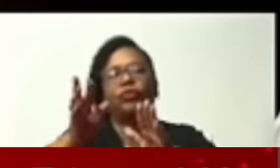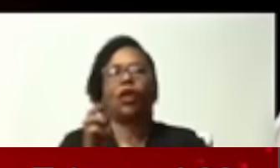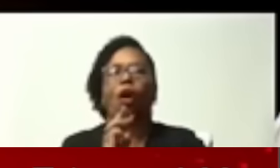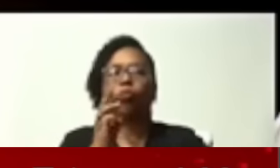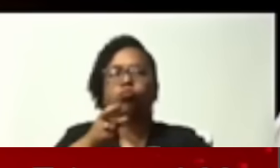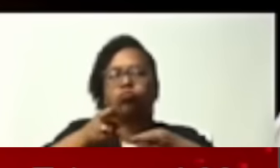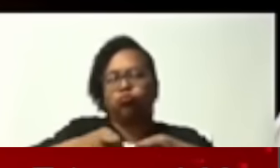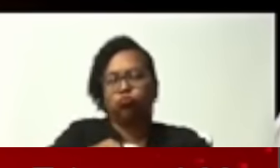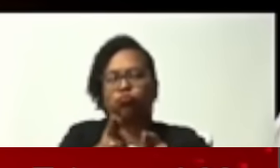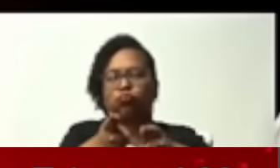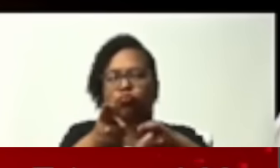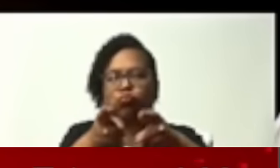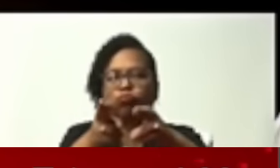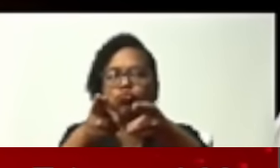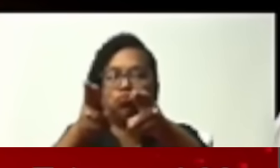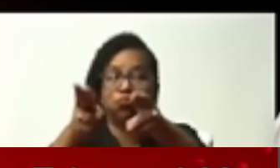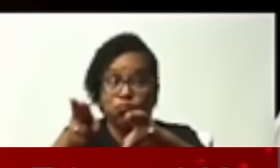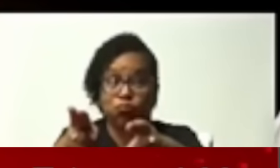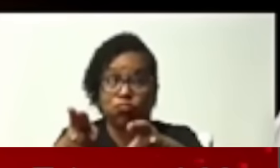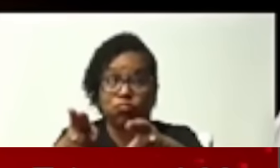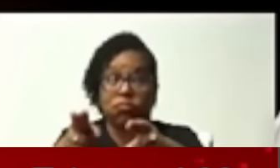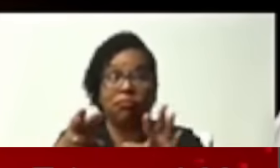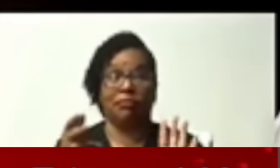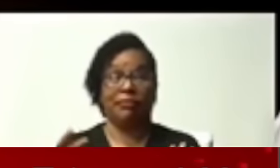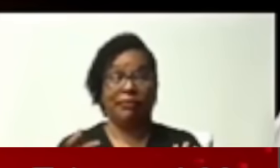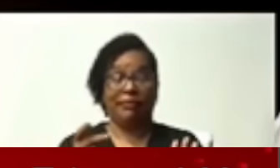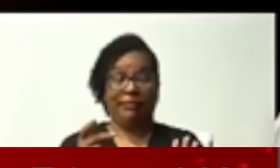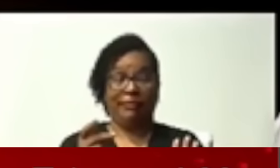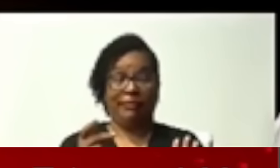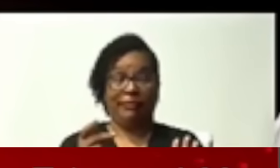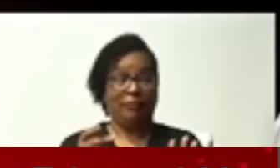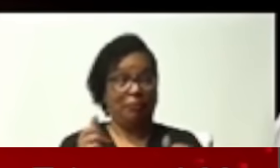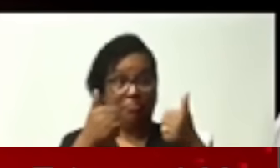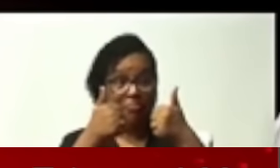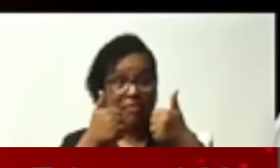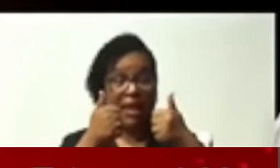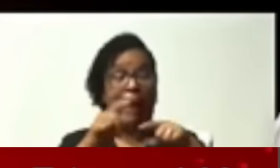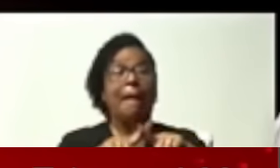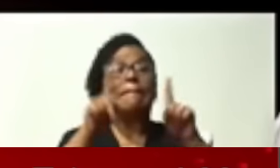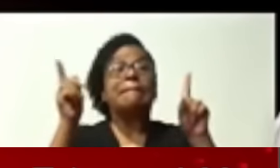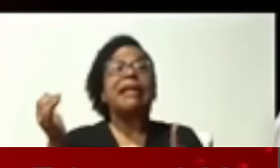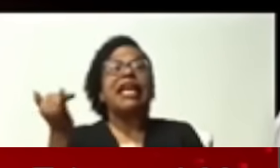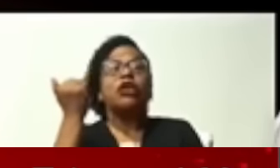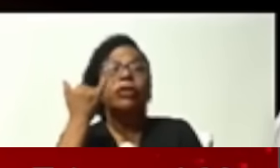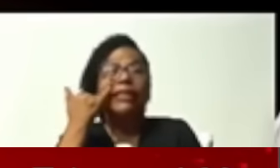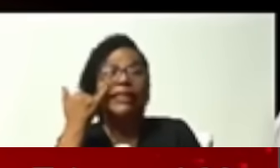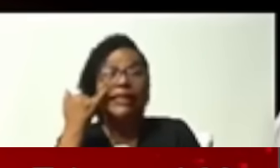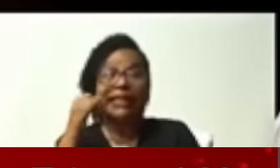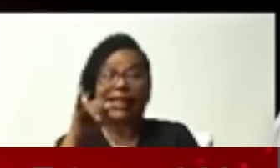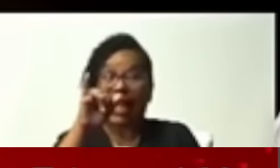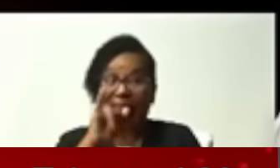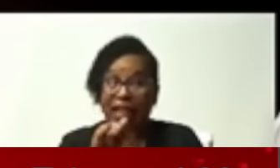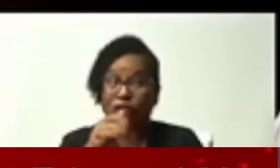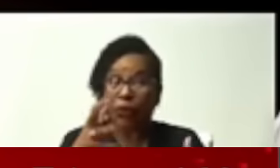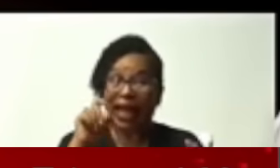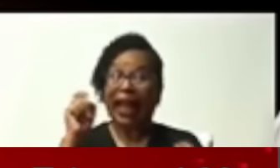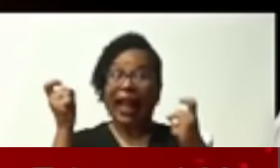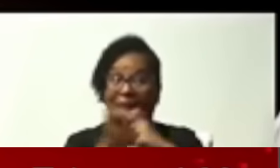diálogo. En el momento en que eso se vulnere, pues evidentemente la República Dominicana debe intervenir cuanto antes.